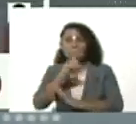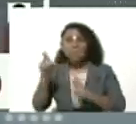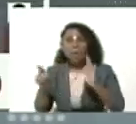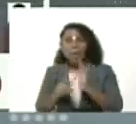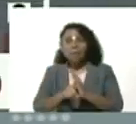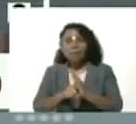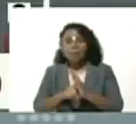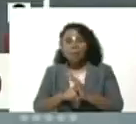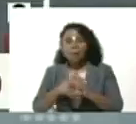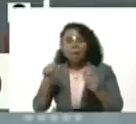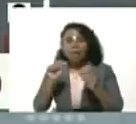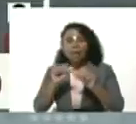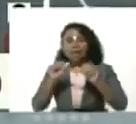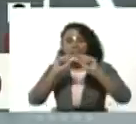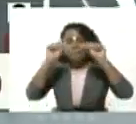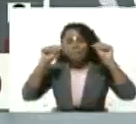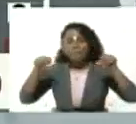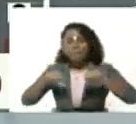El sistema